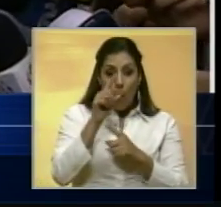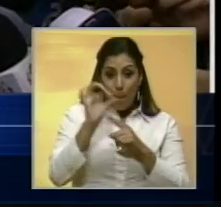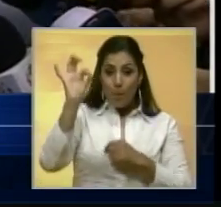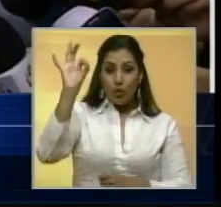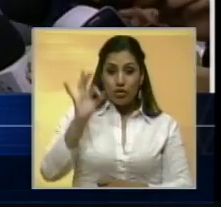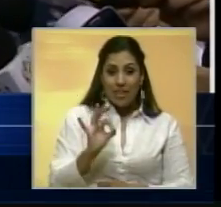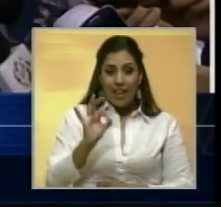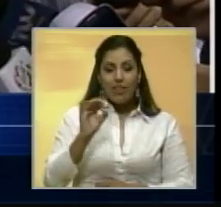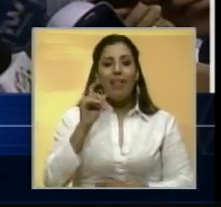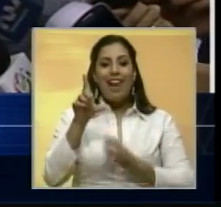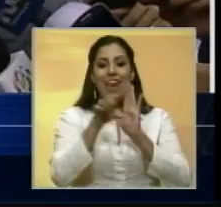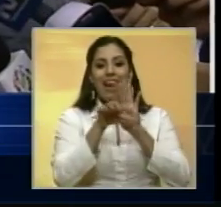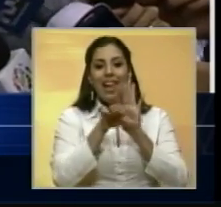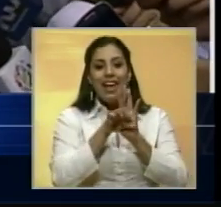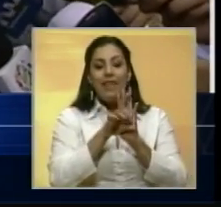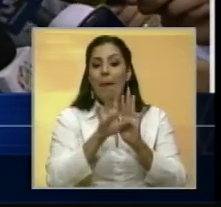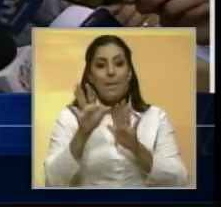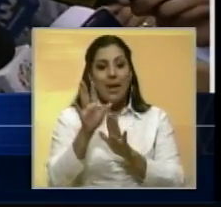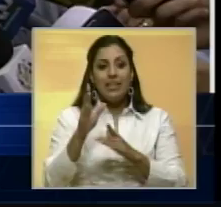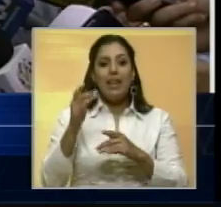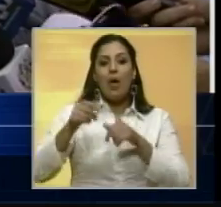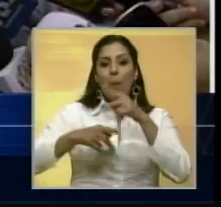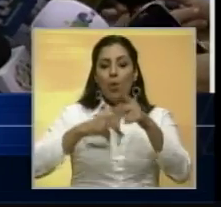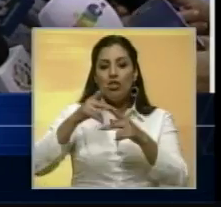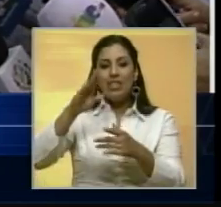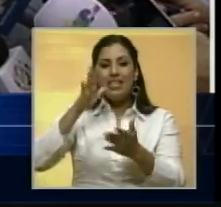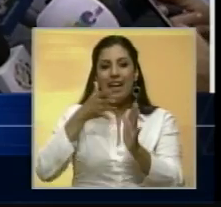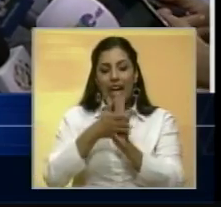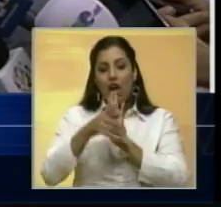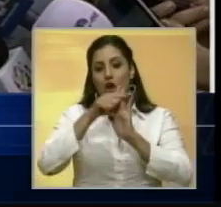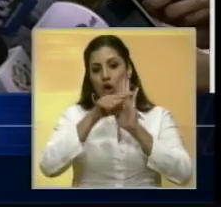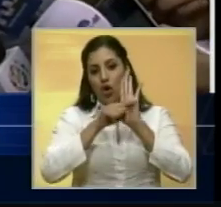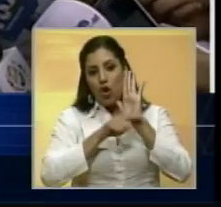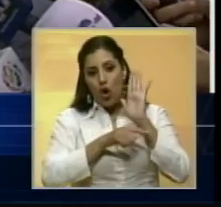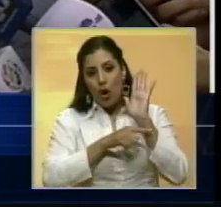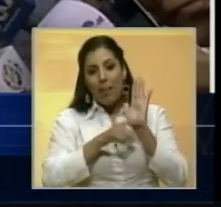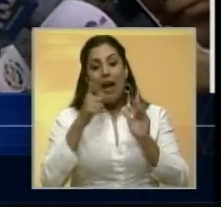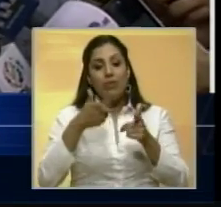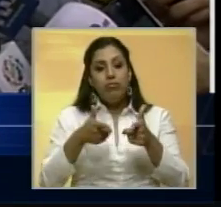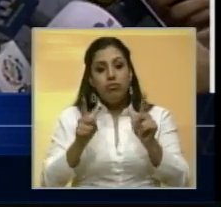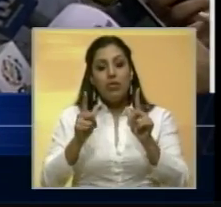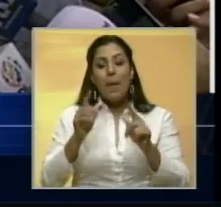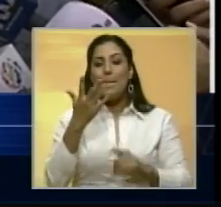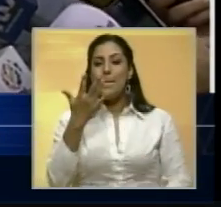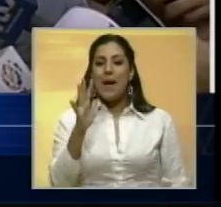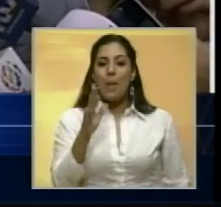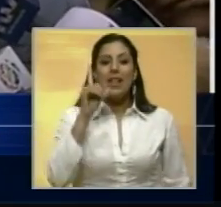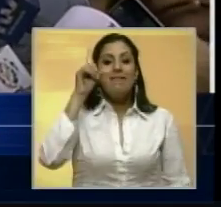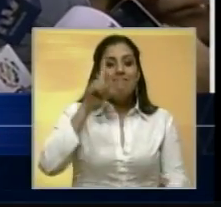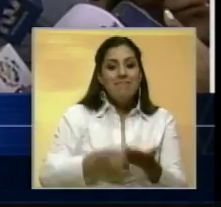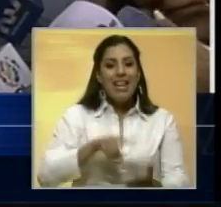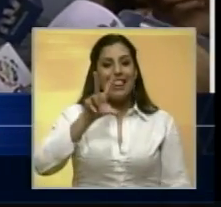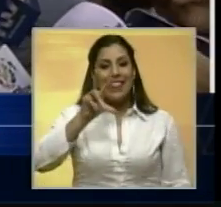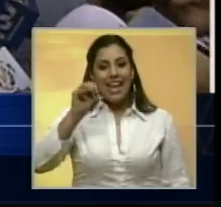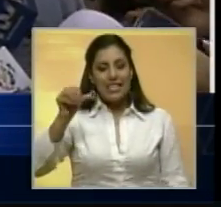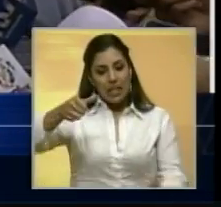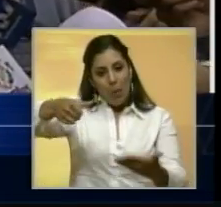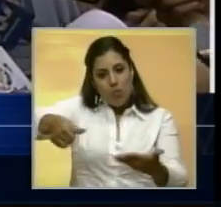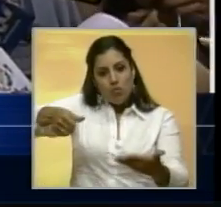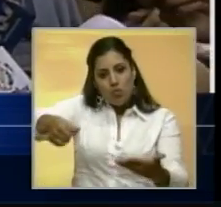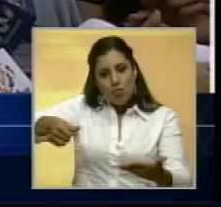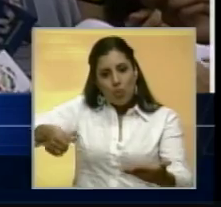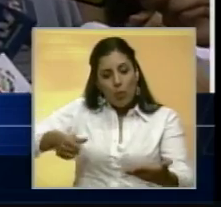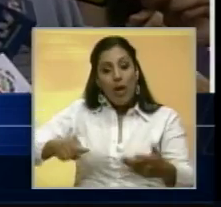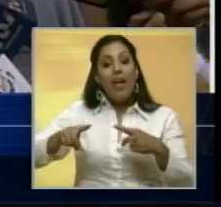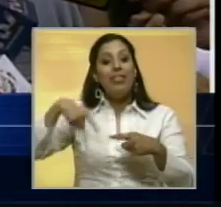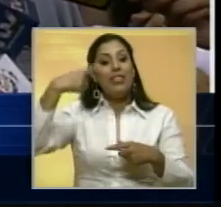1% era lo legal, lo procedimental desde el punto de vista reglamentario, habilitar por lo menos 1.300 máquinas, de